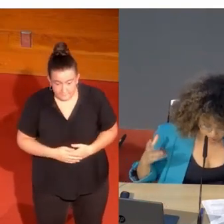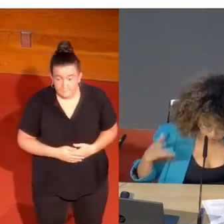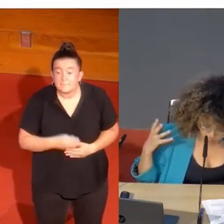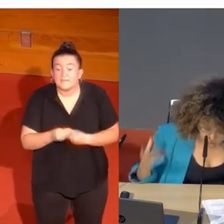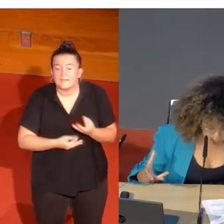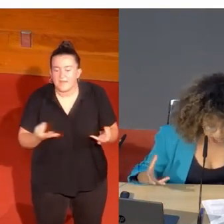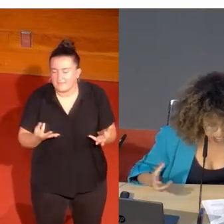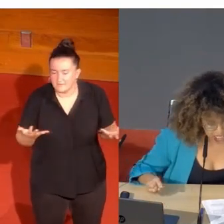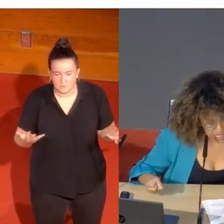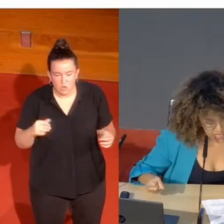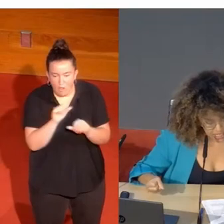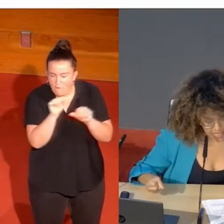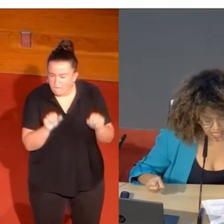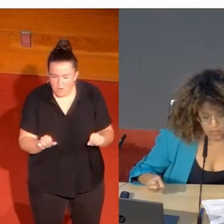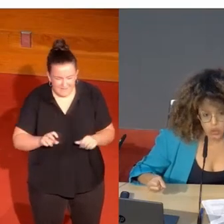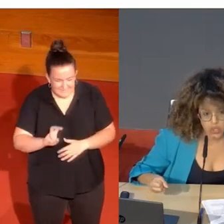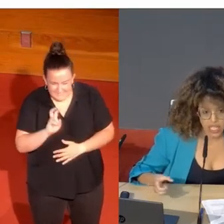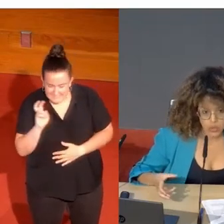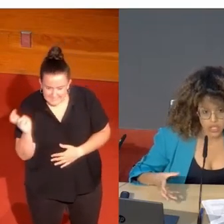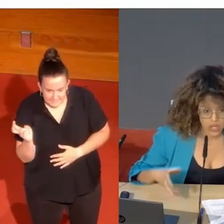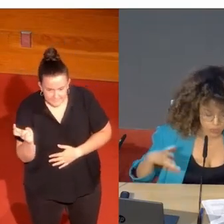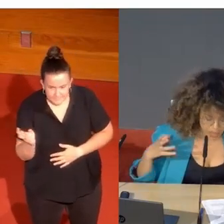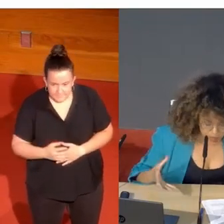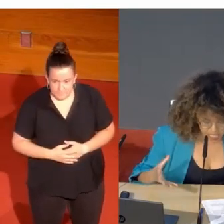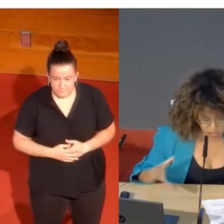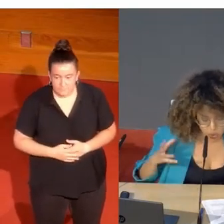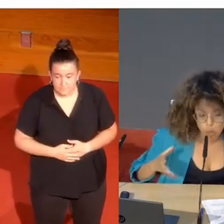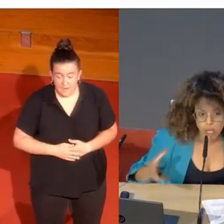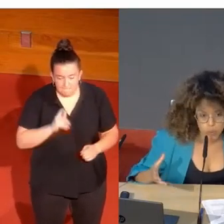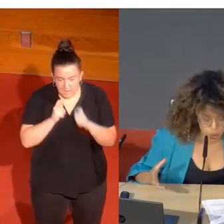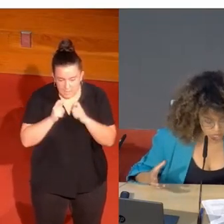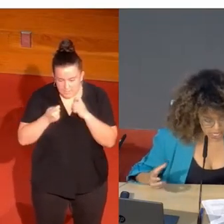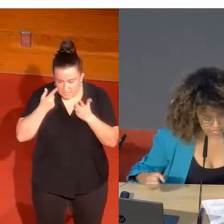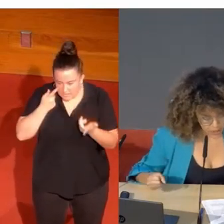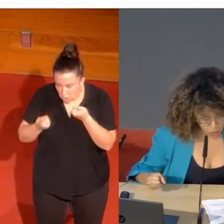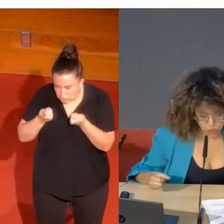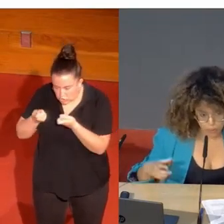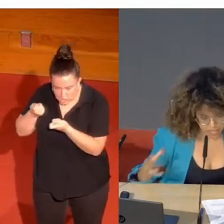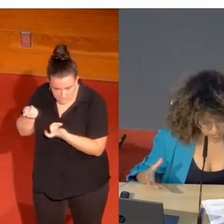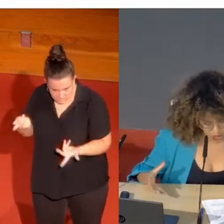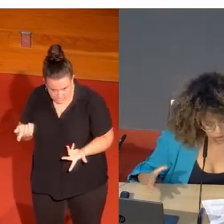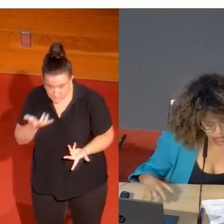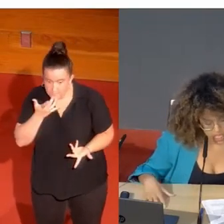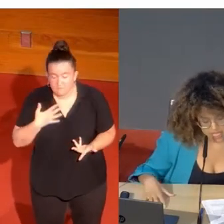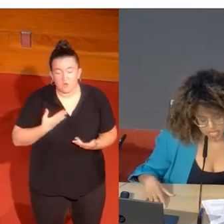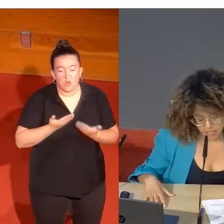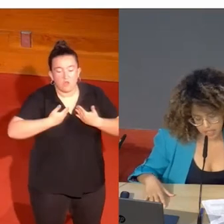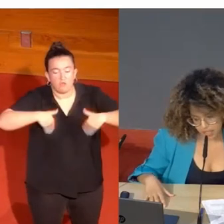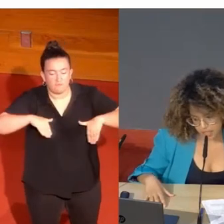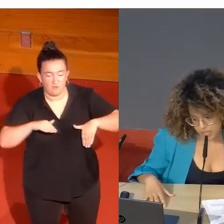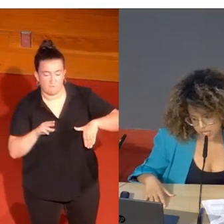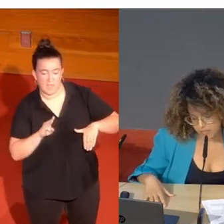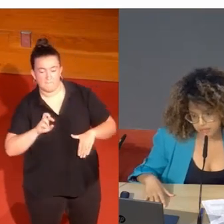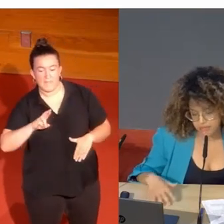eh posibles eh a a los a los a los periodistas Y eso ocurre mucho en el Golfo no se